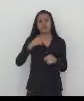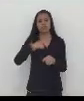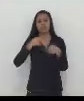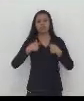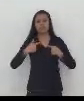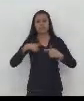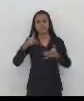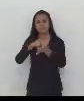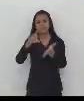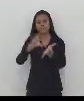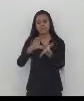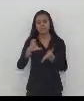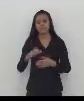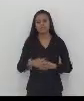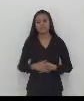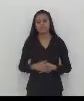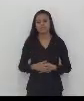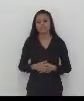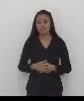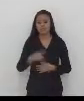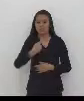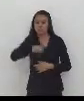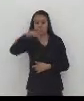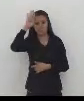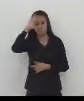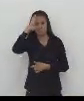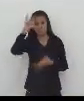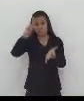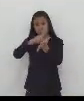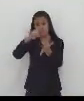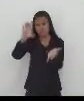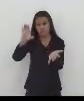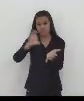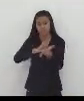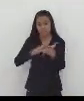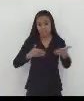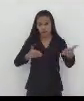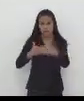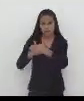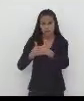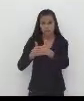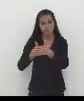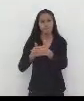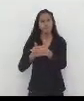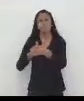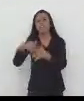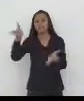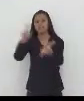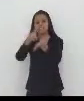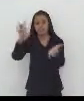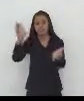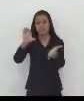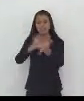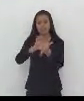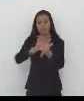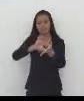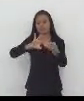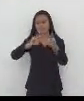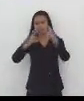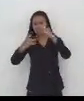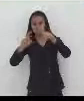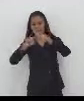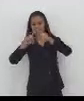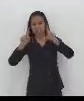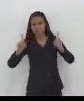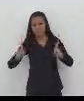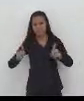Para mí la discapacidad no es una limitación. Para mí la discapacidad es todo lo contrario. Es querer, es